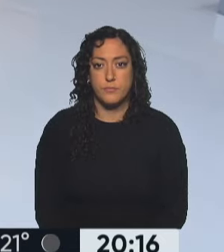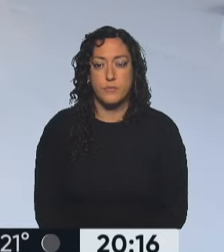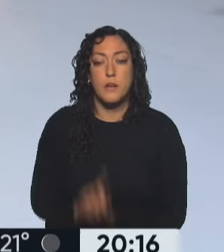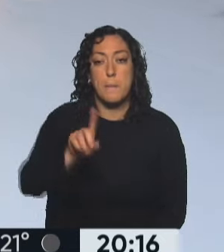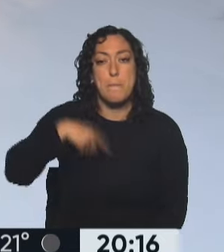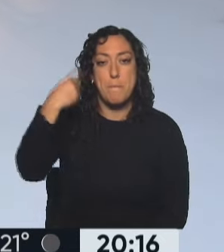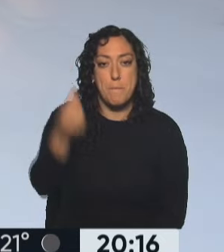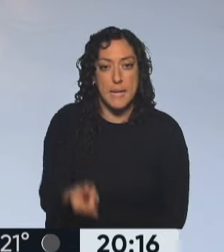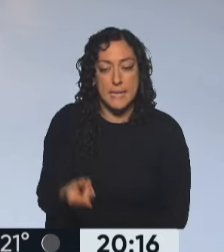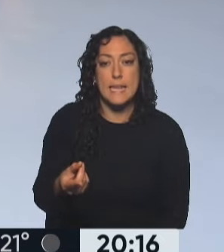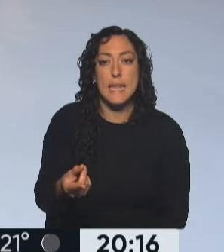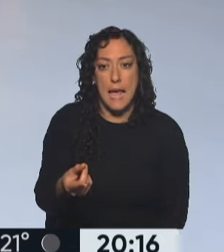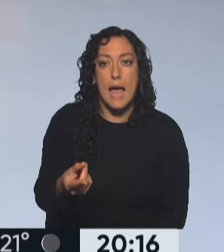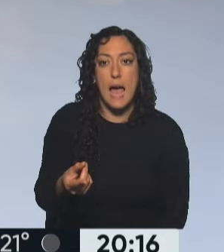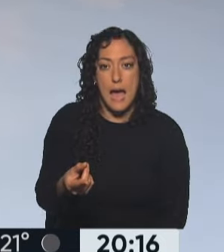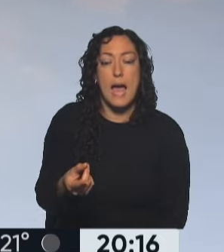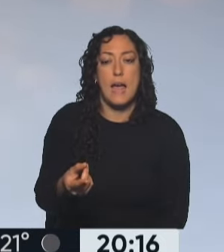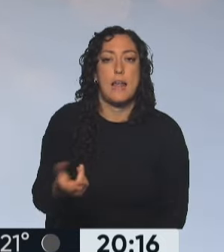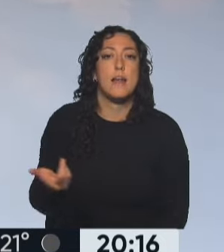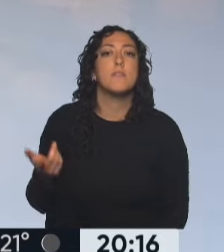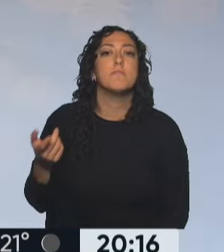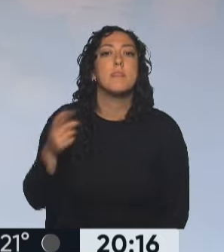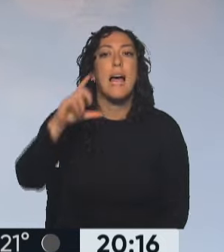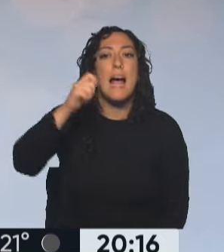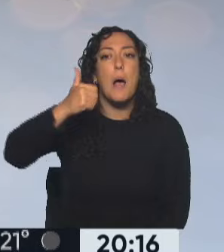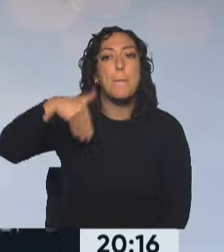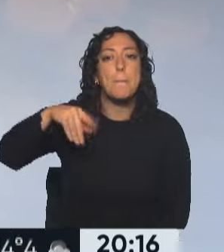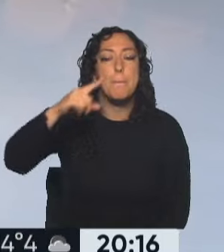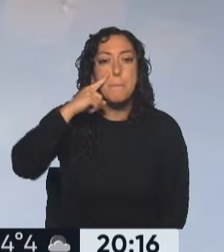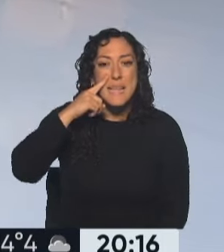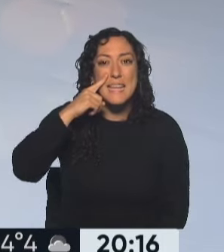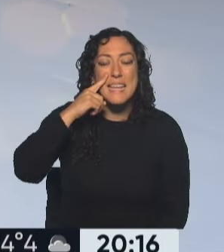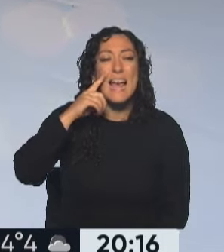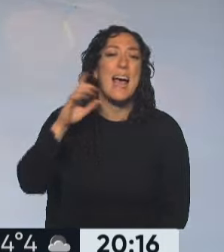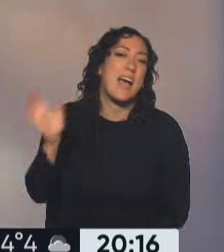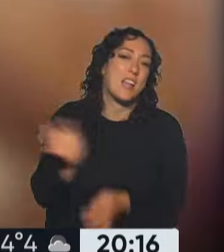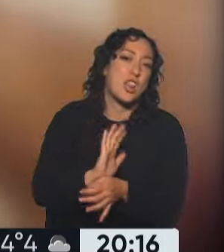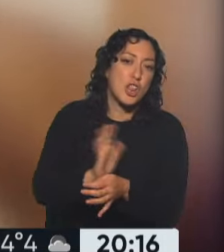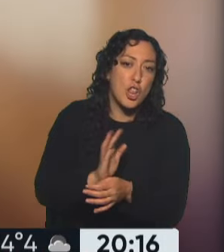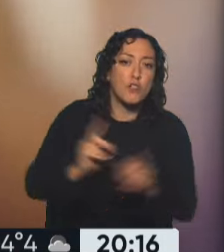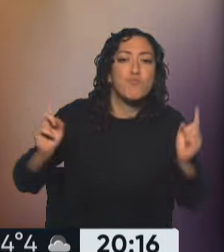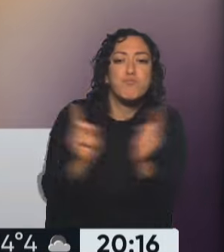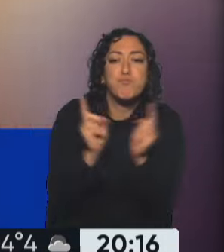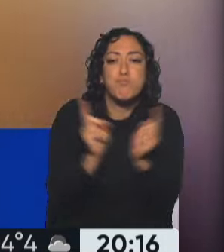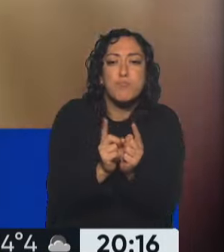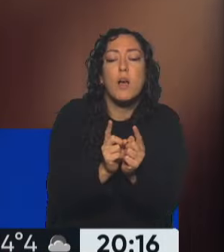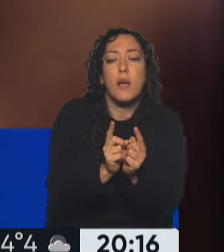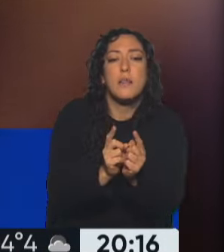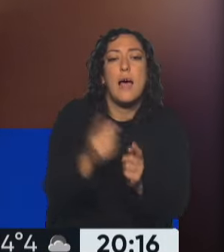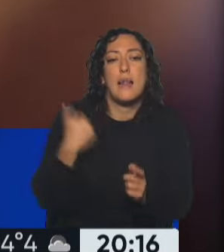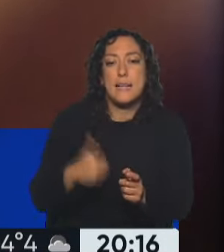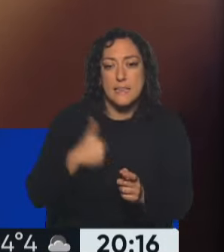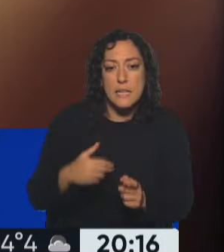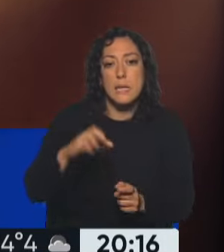Y mañana llega a la pantalla chica Campi, sí, este gran actor con monólogos argentinos. Llega a Prime Video en